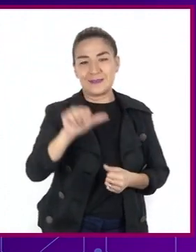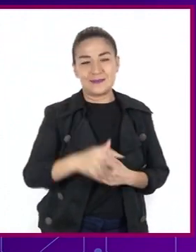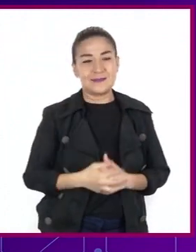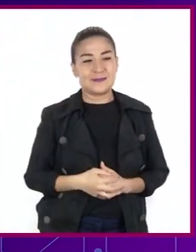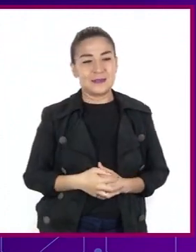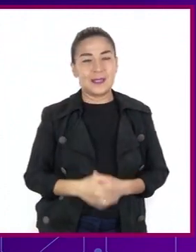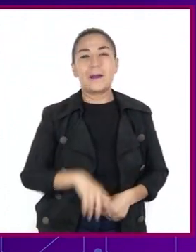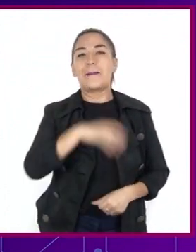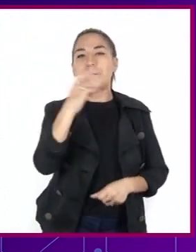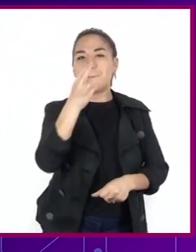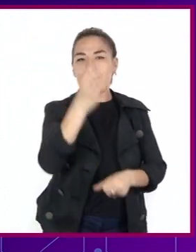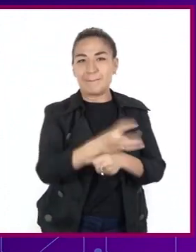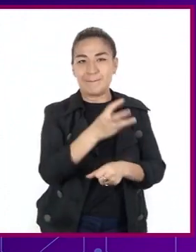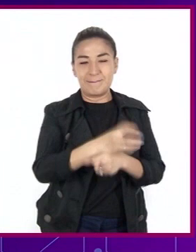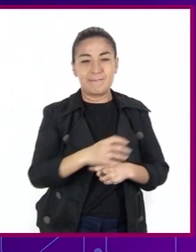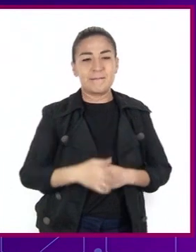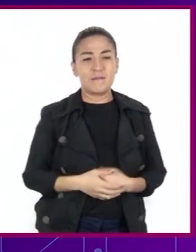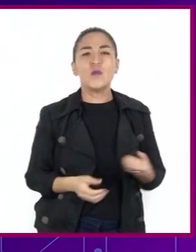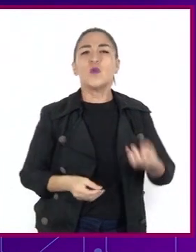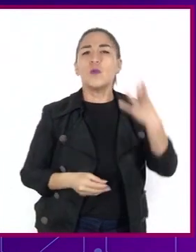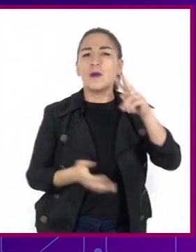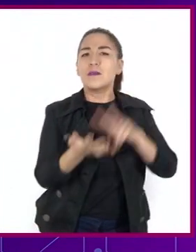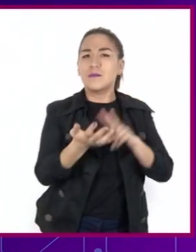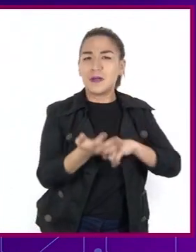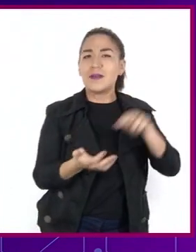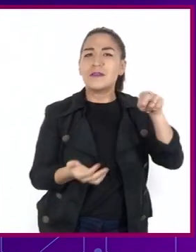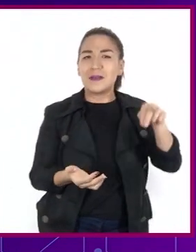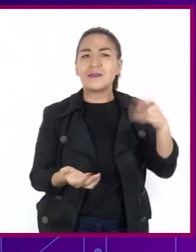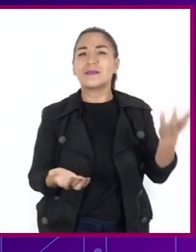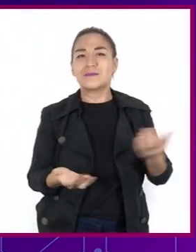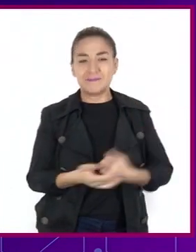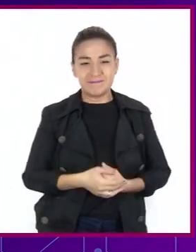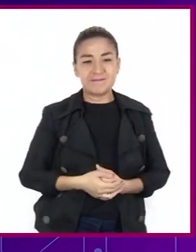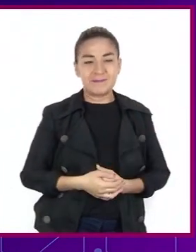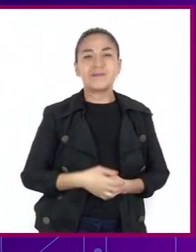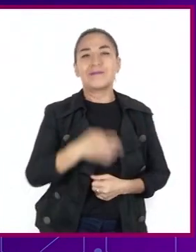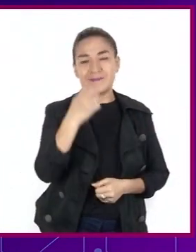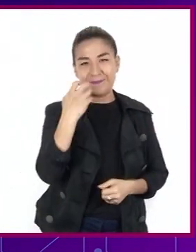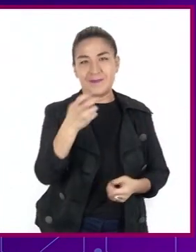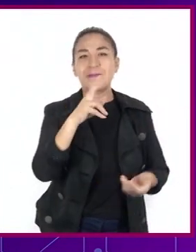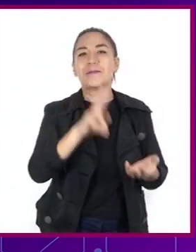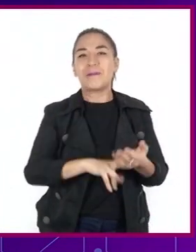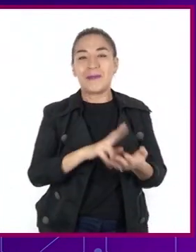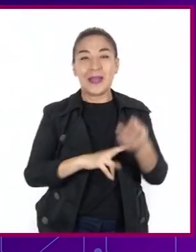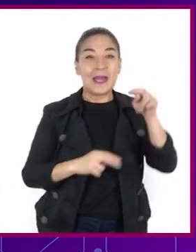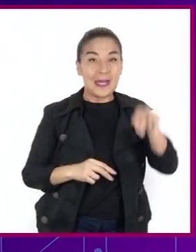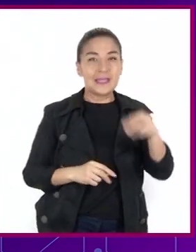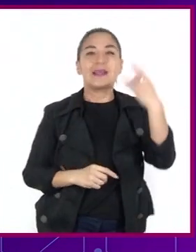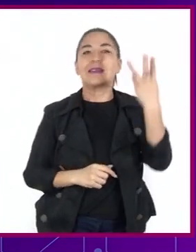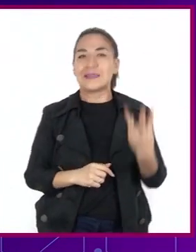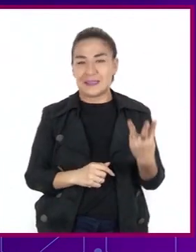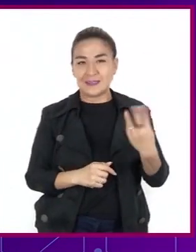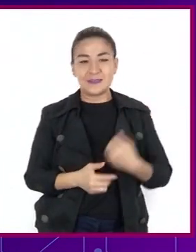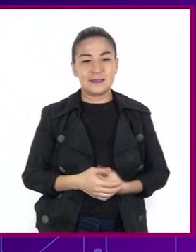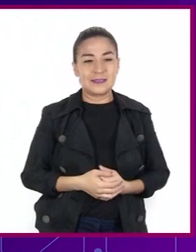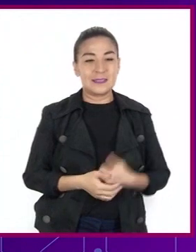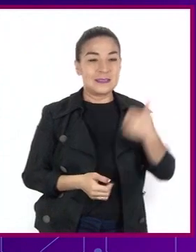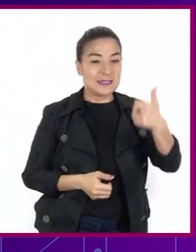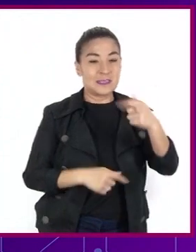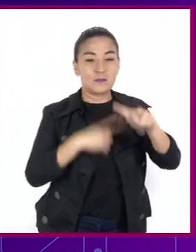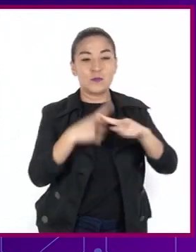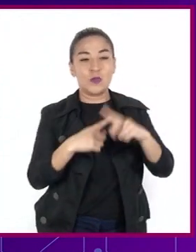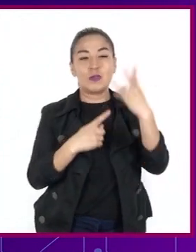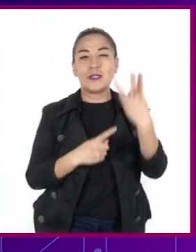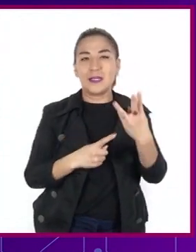Para el tercer término, ¿cuánto vale n? Excelente, n vale 3. Entonces, tenemos que 6 por 3 es